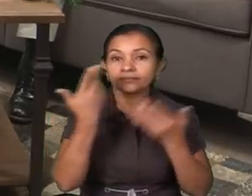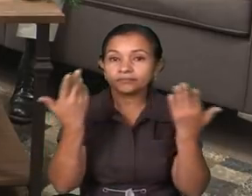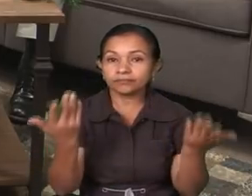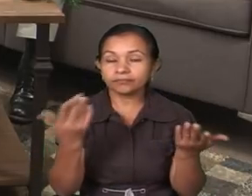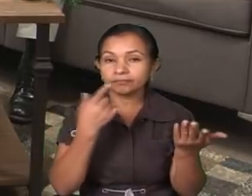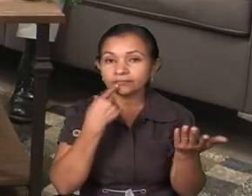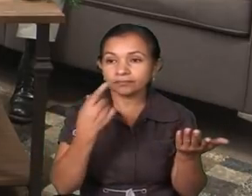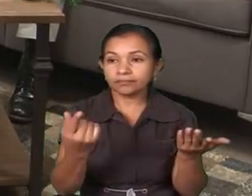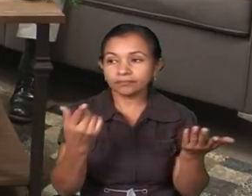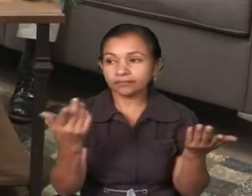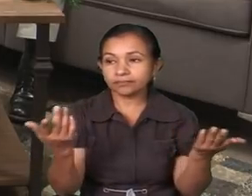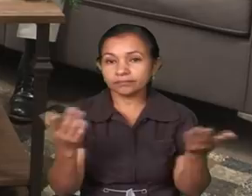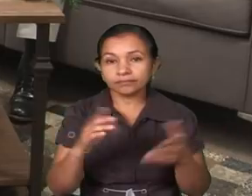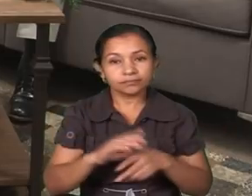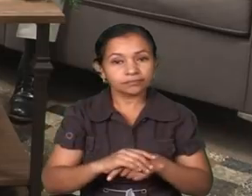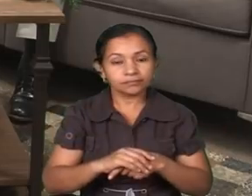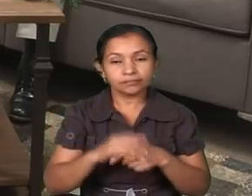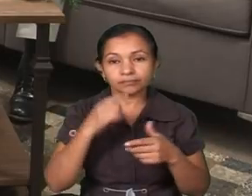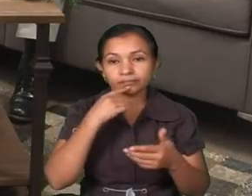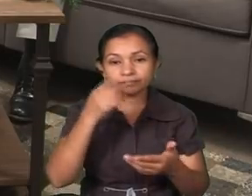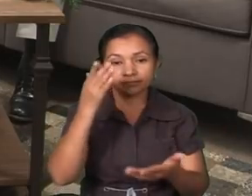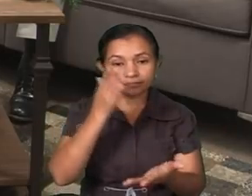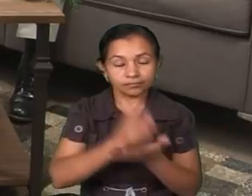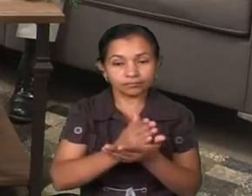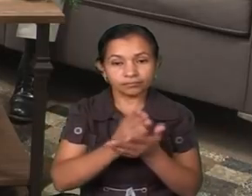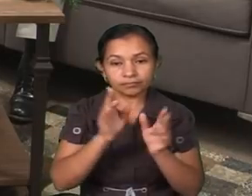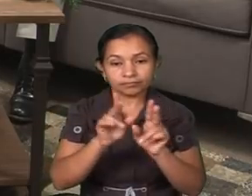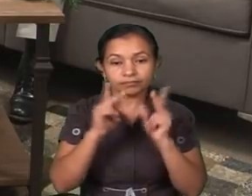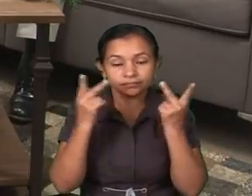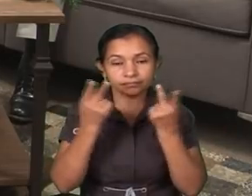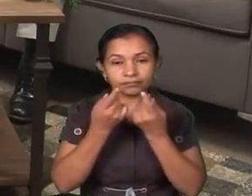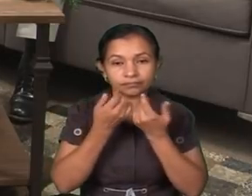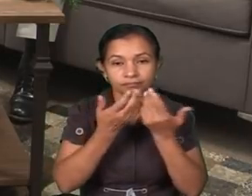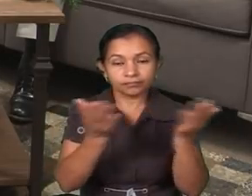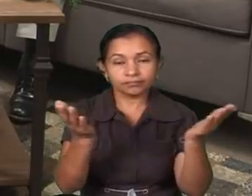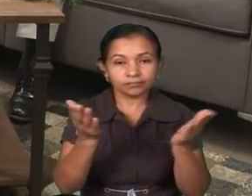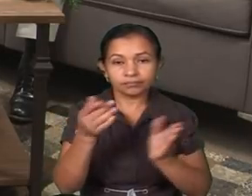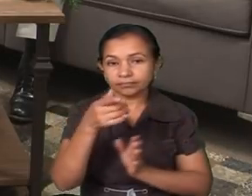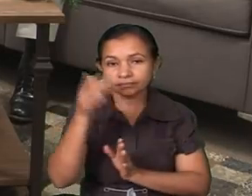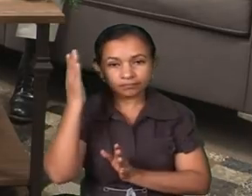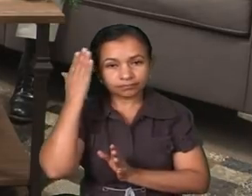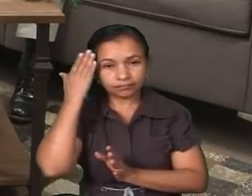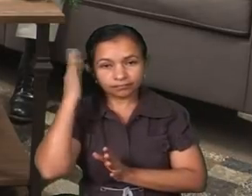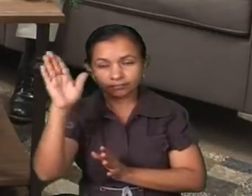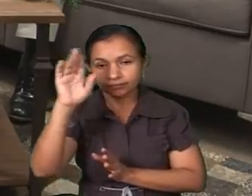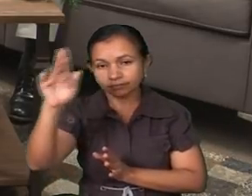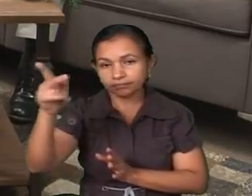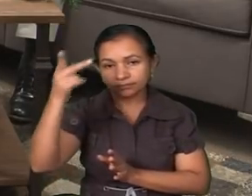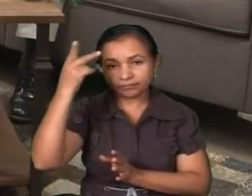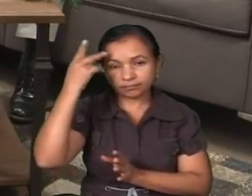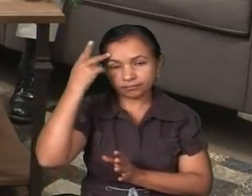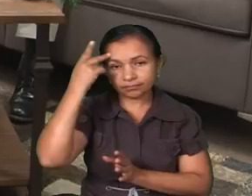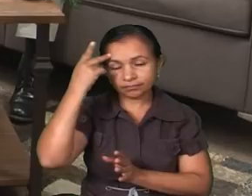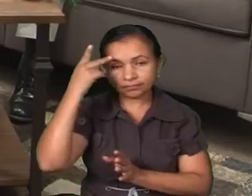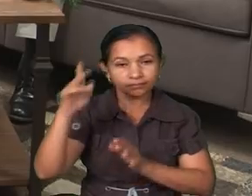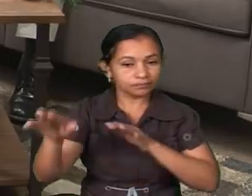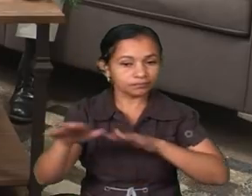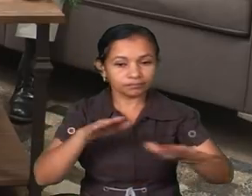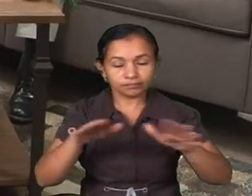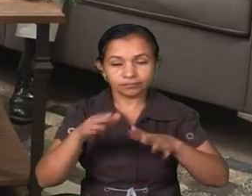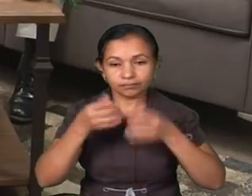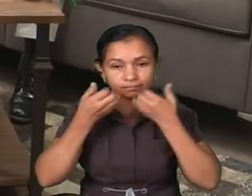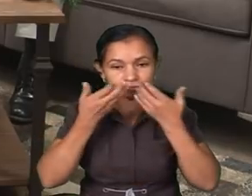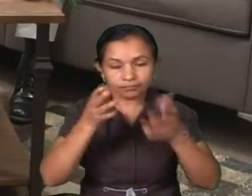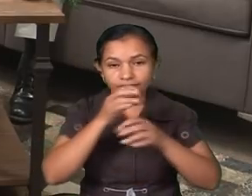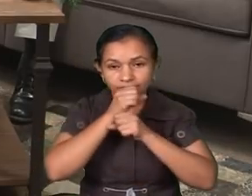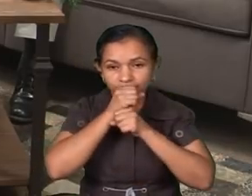Tomás, Tomás, decía eso en público, vos sabés que en política hay cosas que no se pueden decir, dice